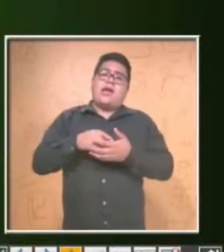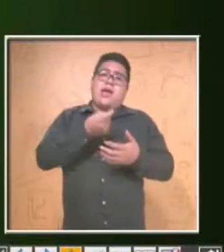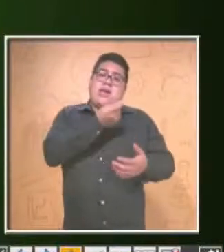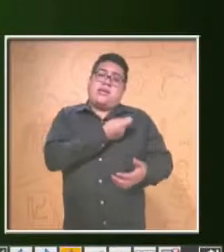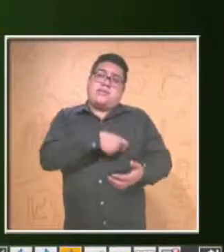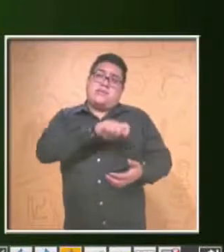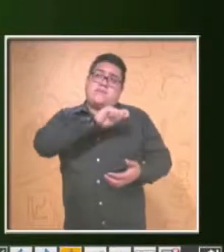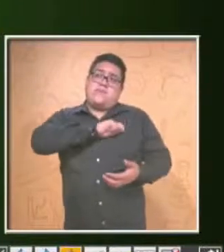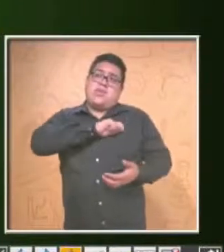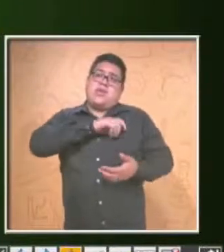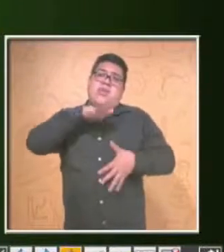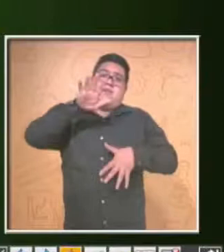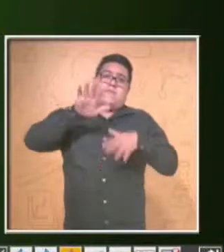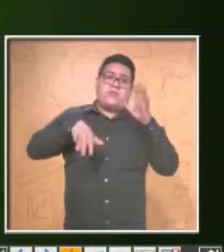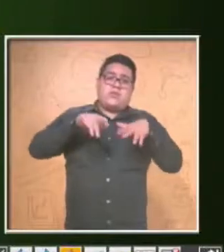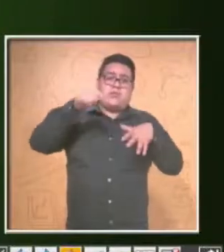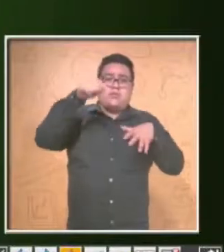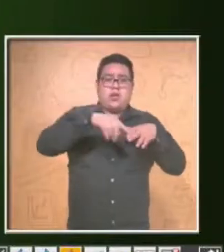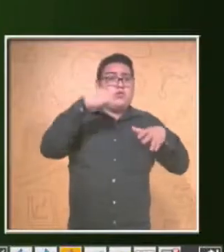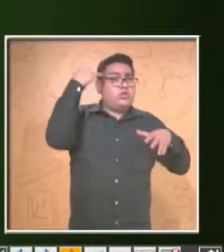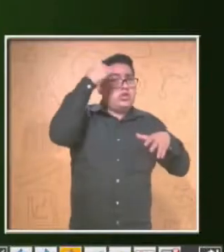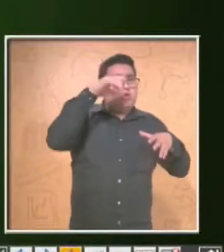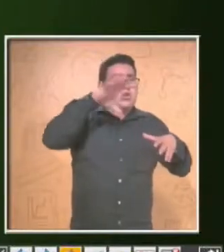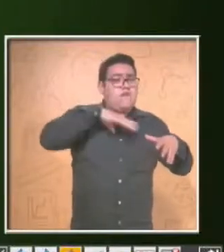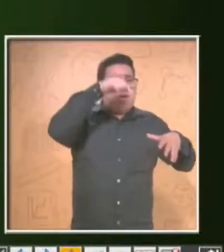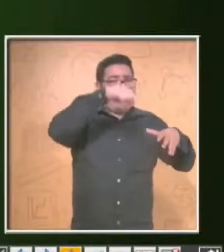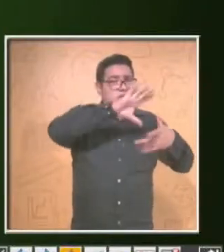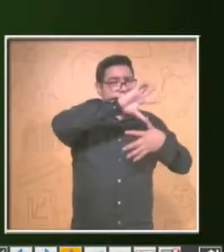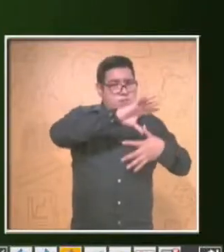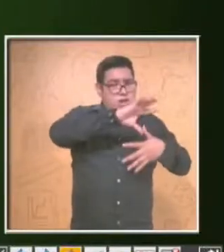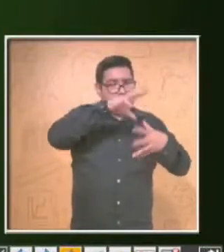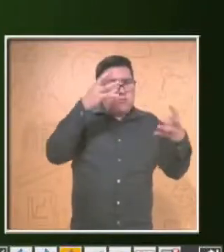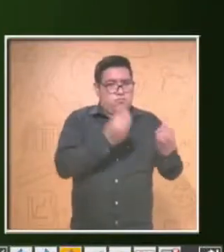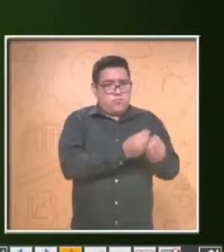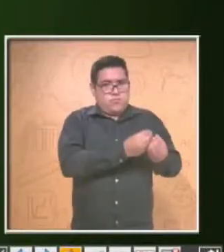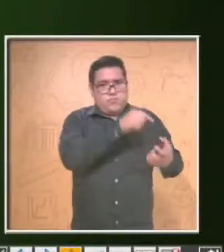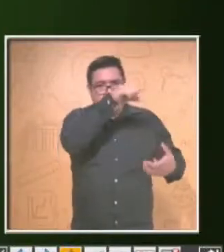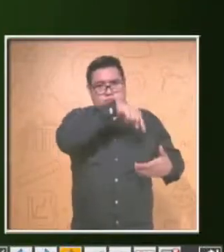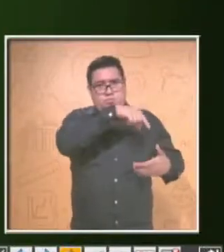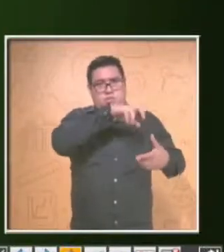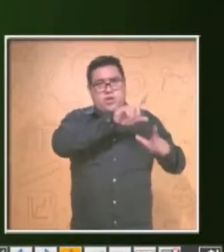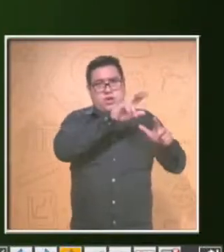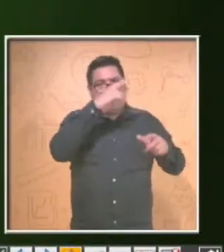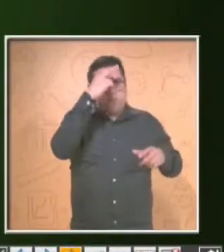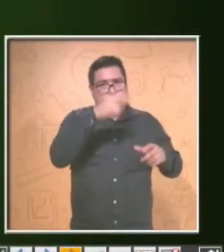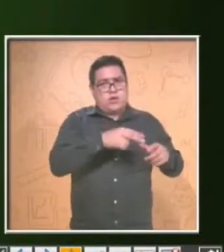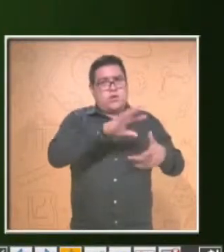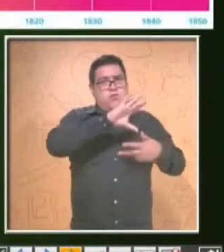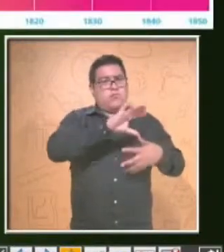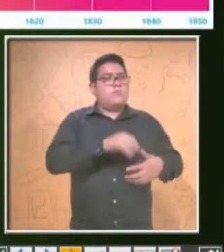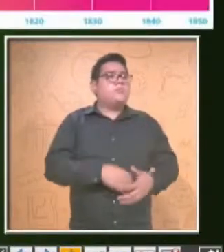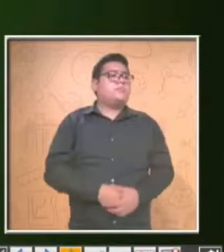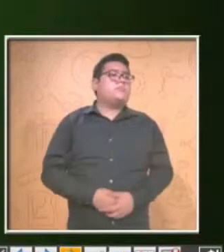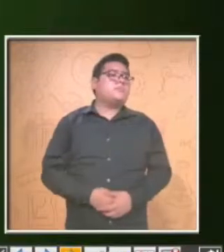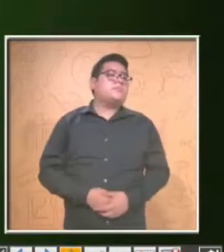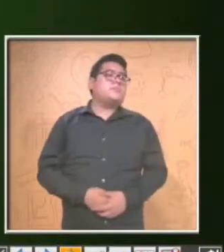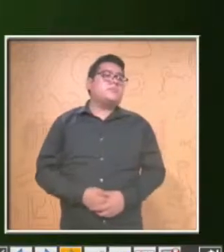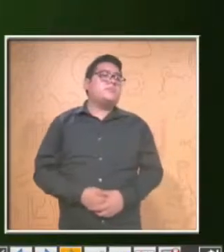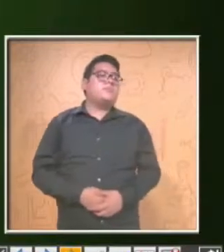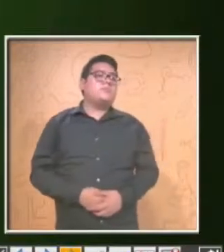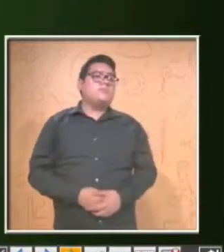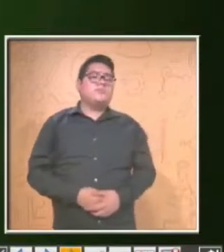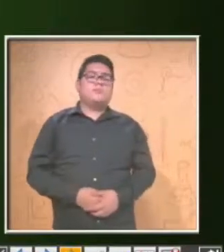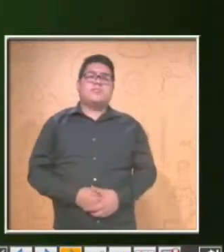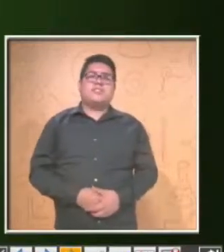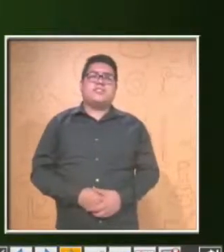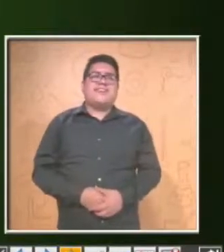que había aquí en América es una causa interna. Voy a pasar a una lectura de un reactivo que quiero que